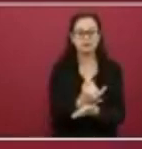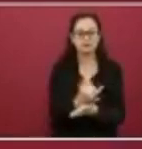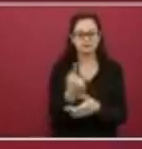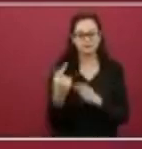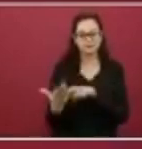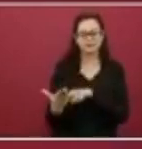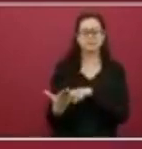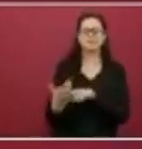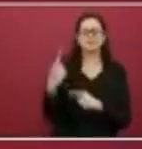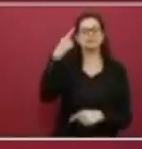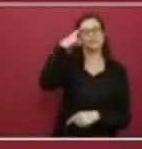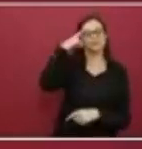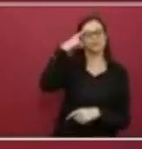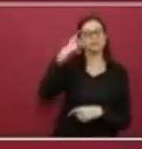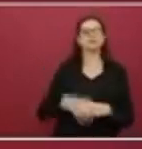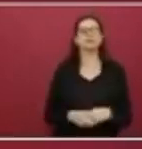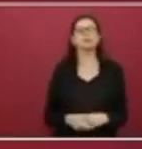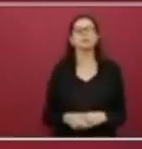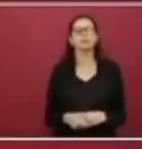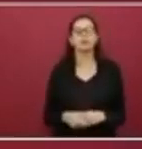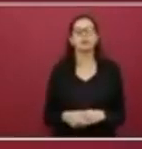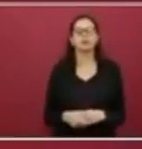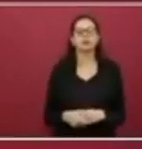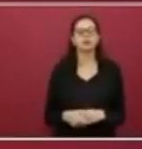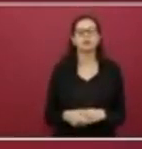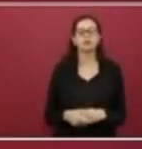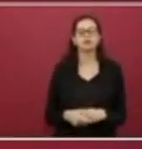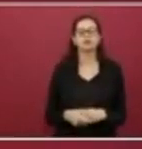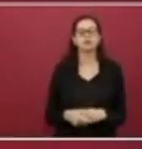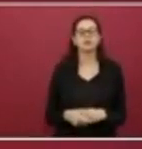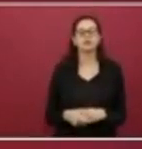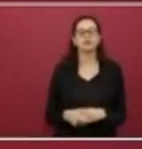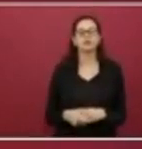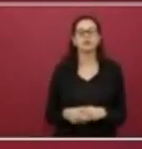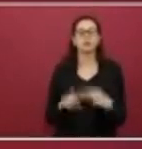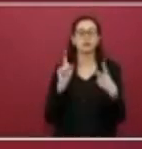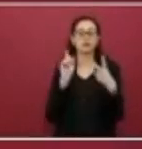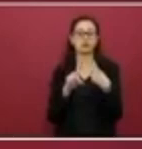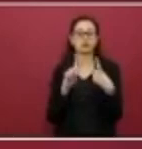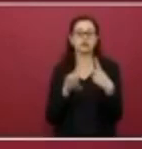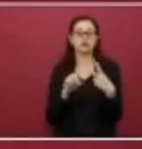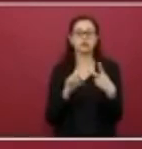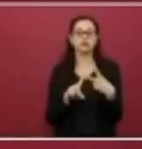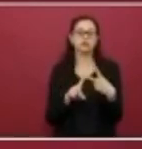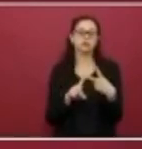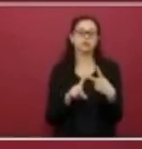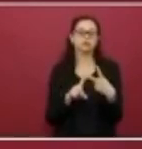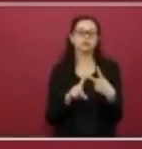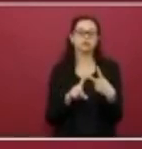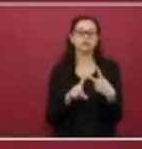Comisión Federal de Electricidad, ubicada en el estado de Morelos. Lo de la planta